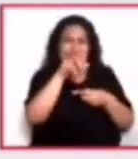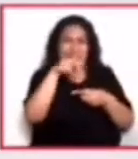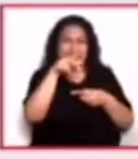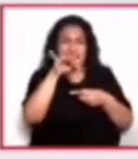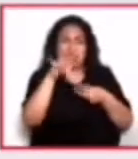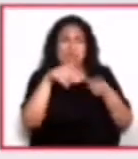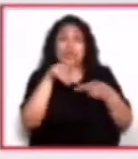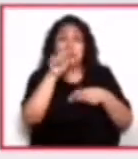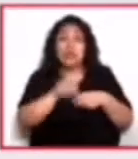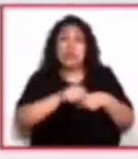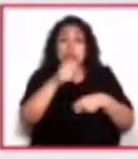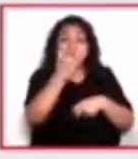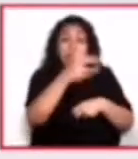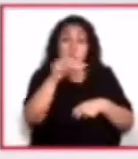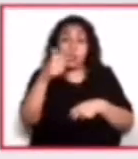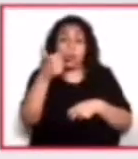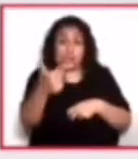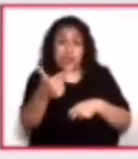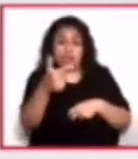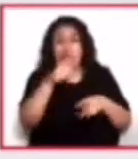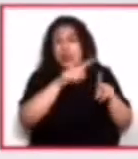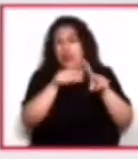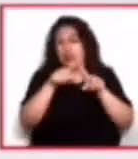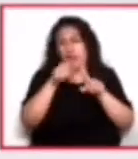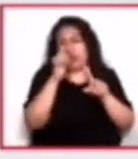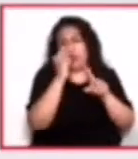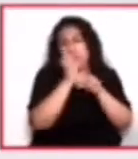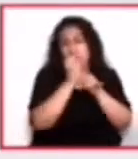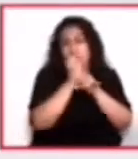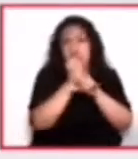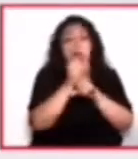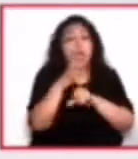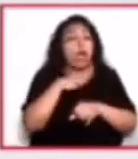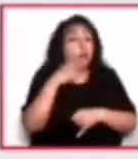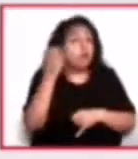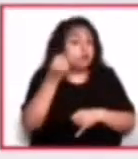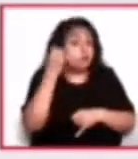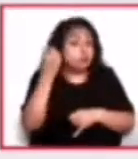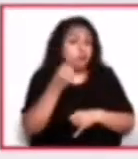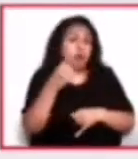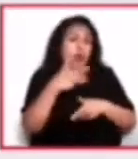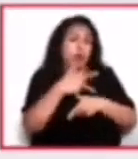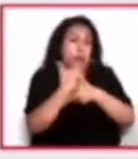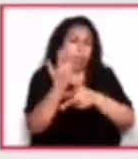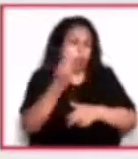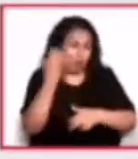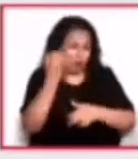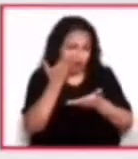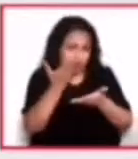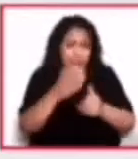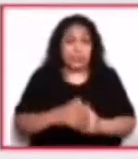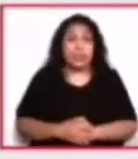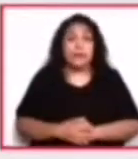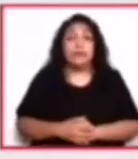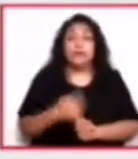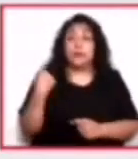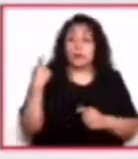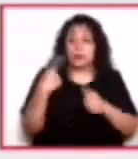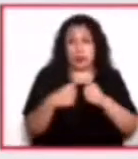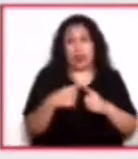de 5 a 7 de la tarde se transmite por diversas plataformas un seminario o webinar. Durante esta